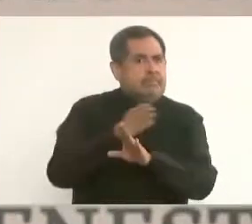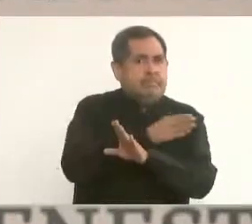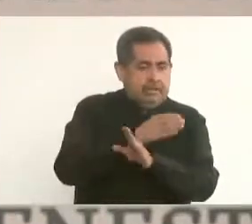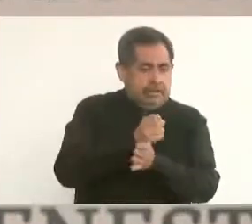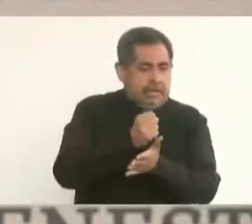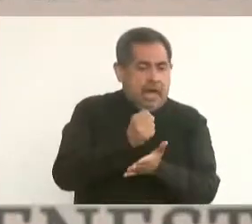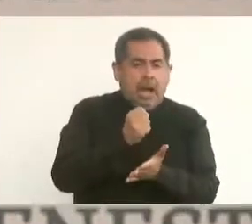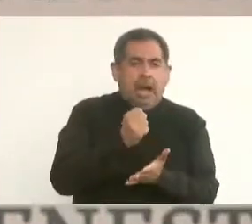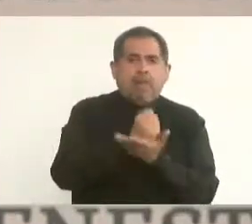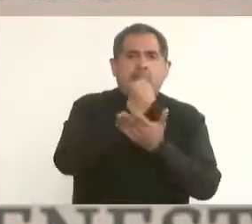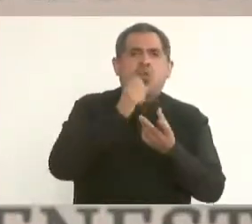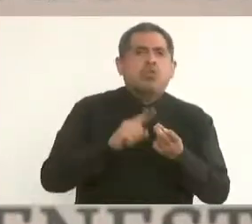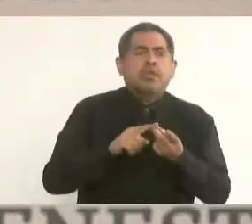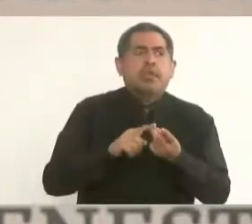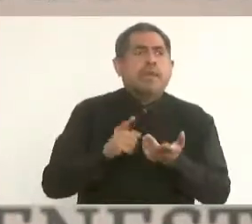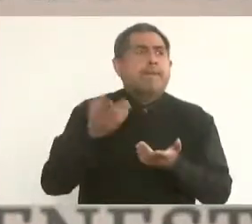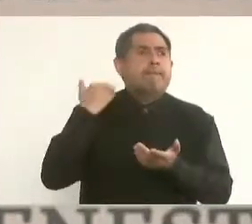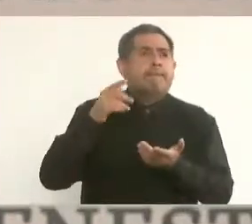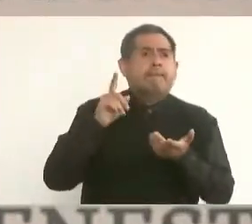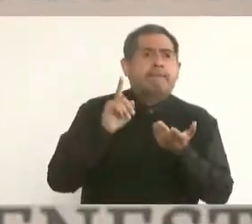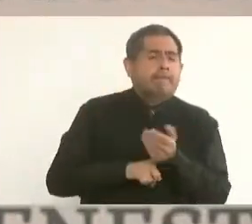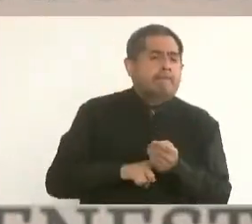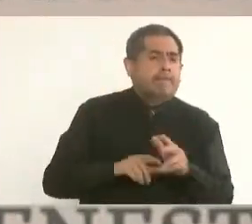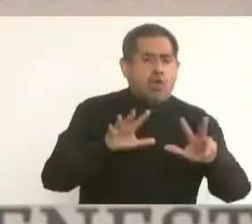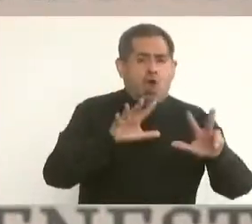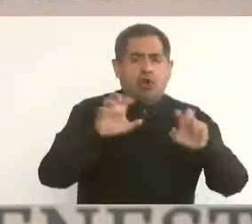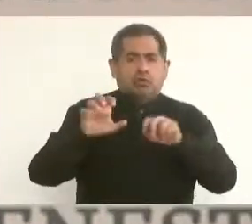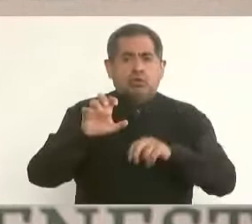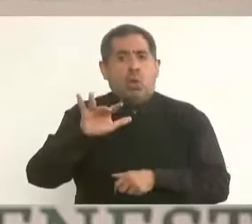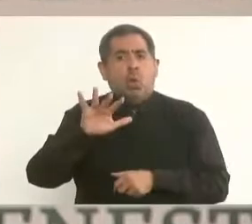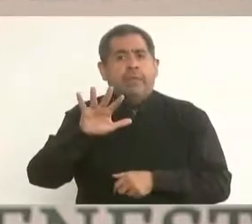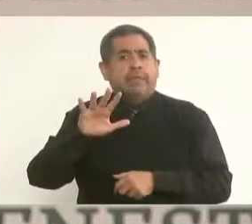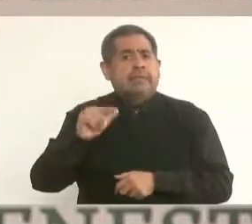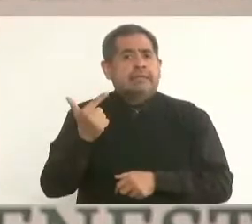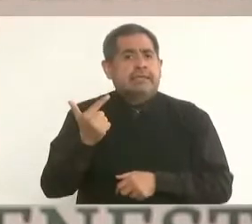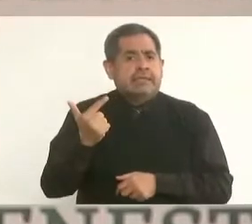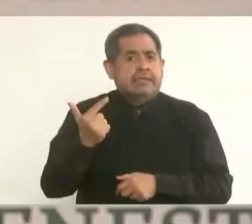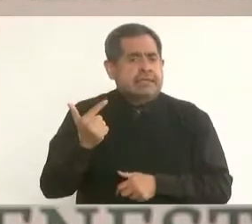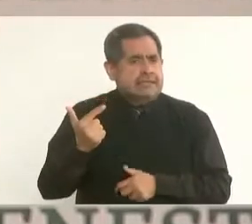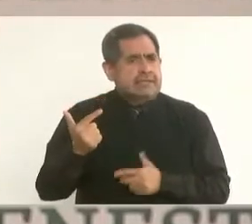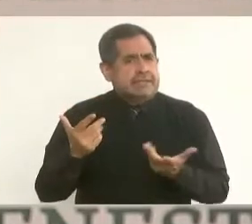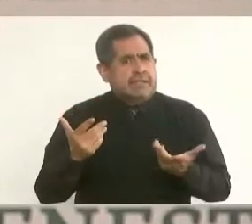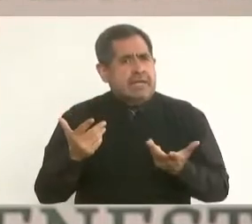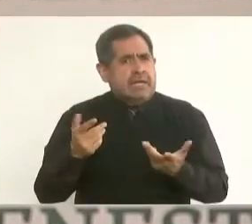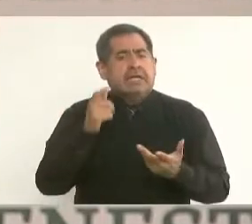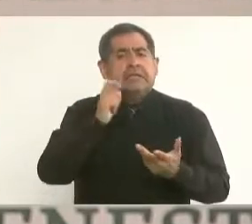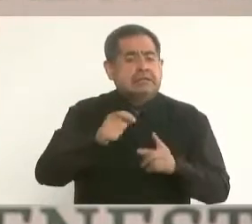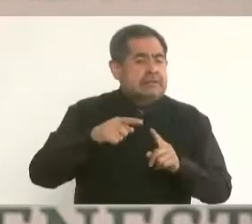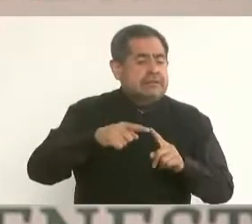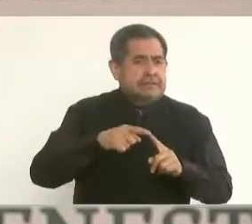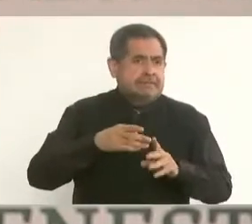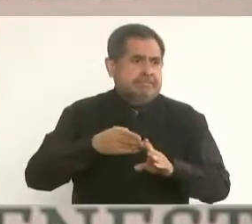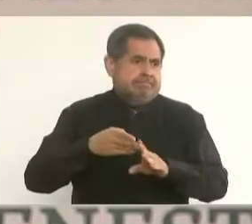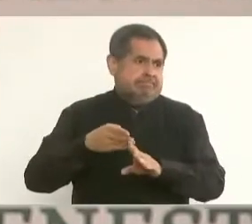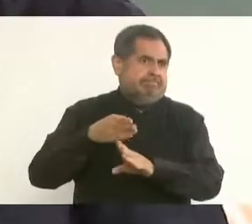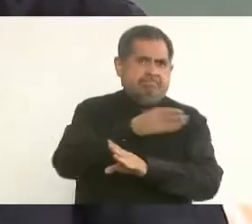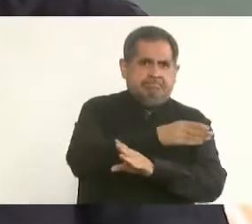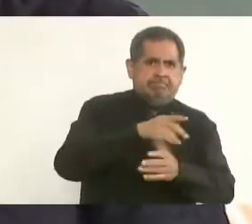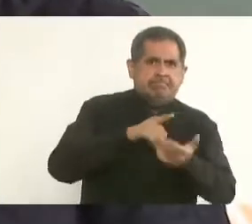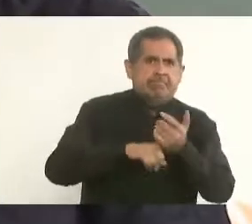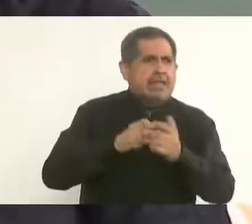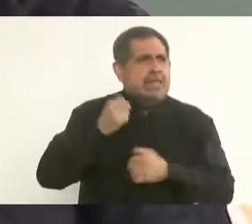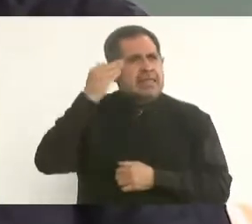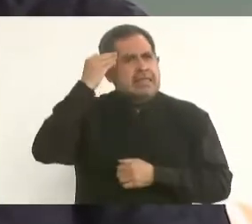aprobado en 1857, una época de